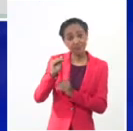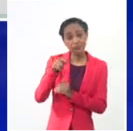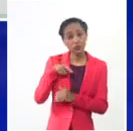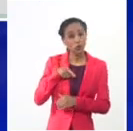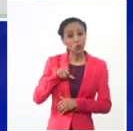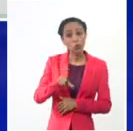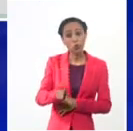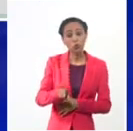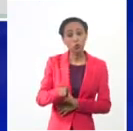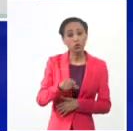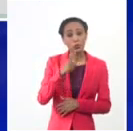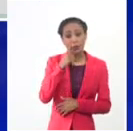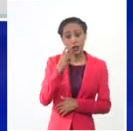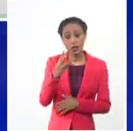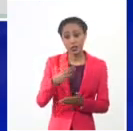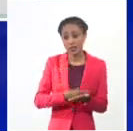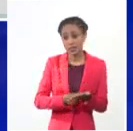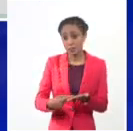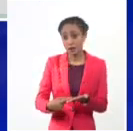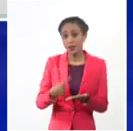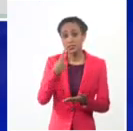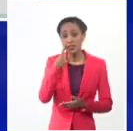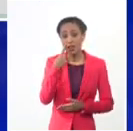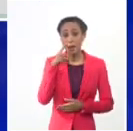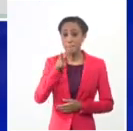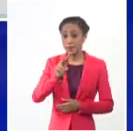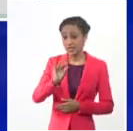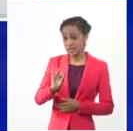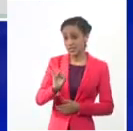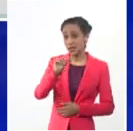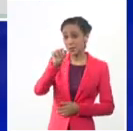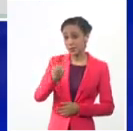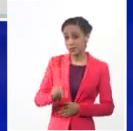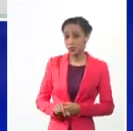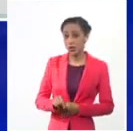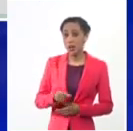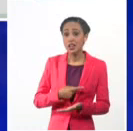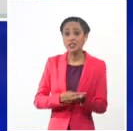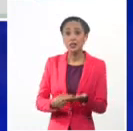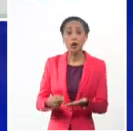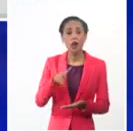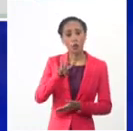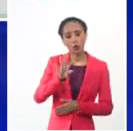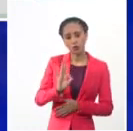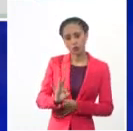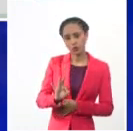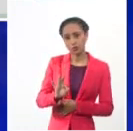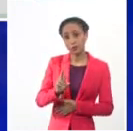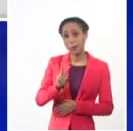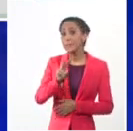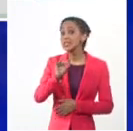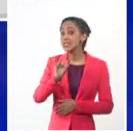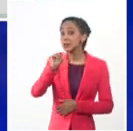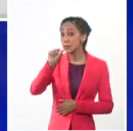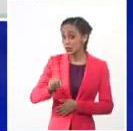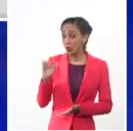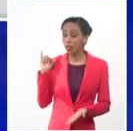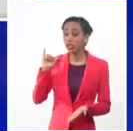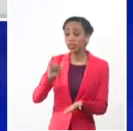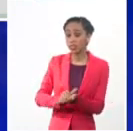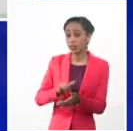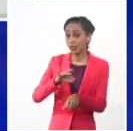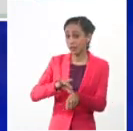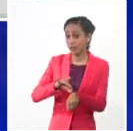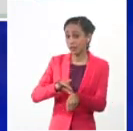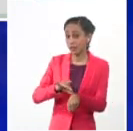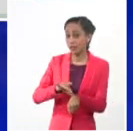últimos 3 semanas. Estamos hablando de 27 casos importados y un promedio